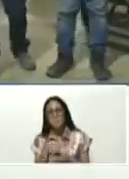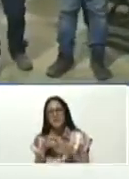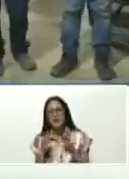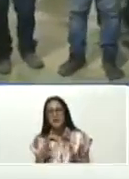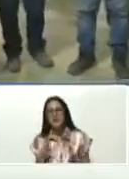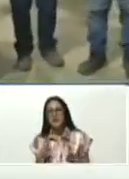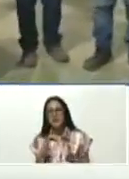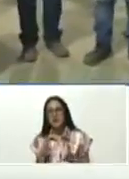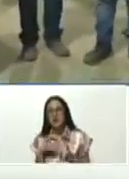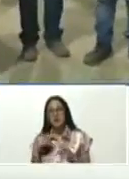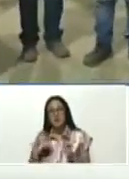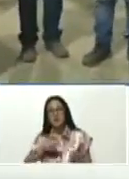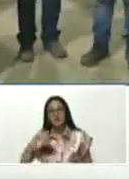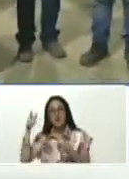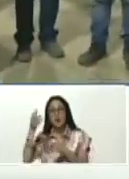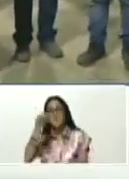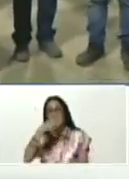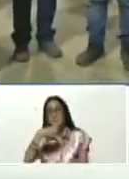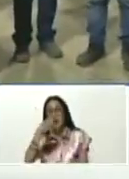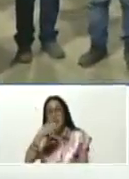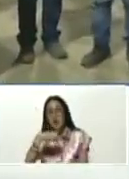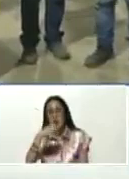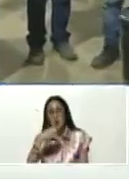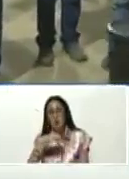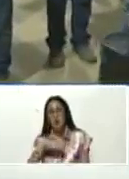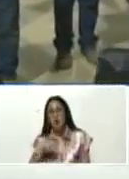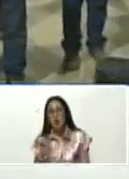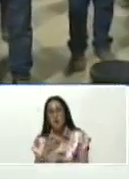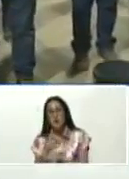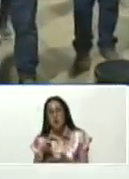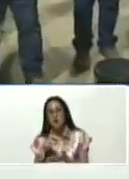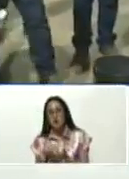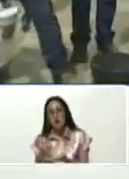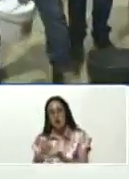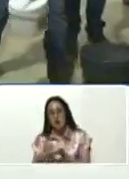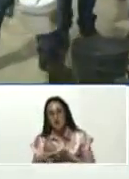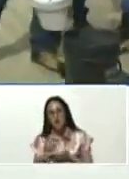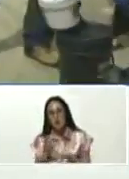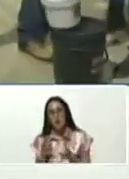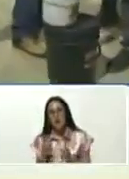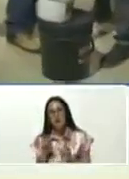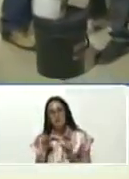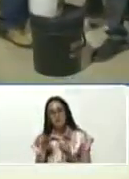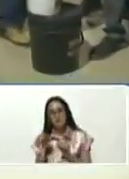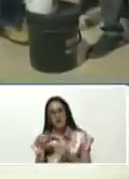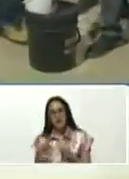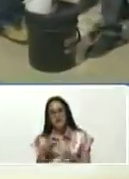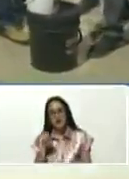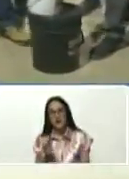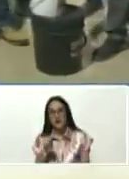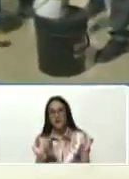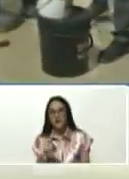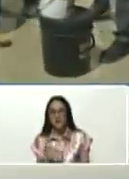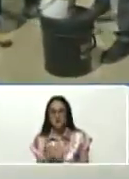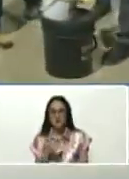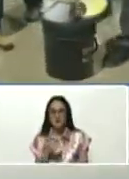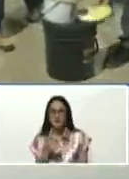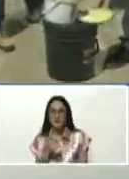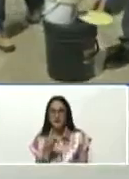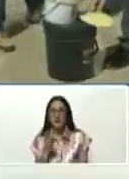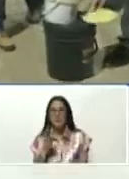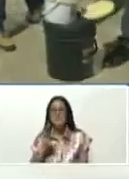queremos exportar mango y queremos que el gobierno nacional nos ayude con este propósito. Aquí tenemos